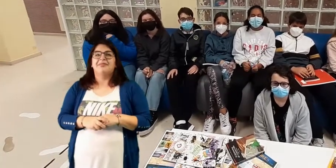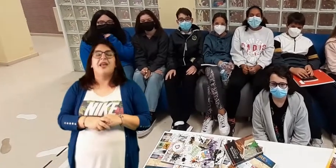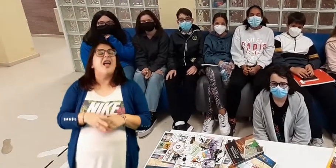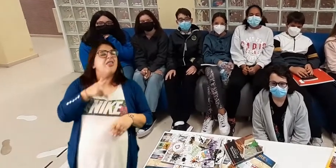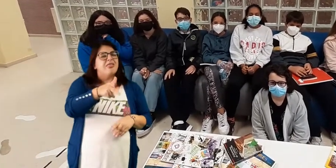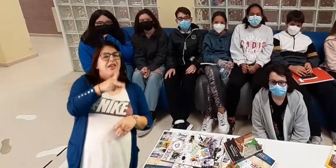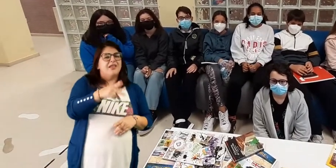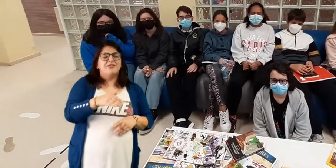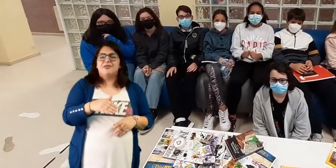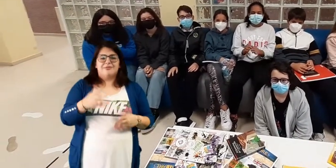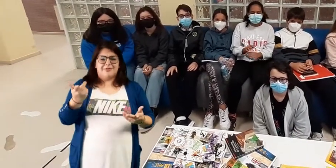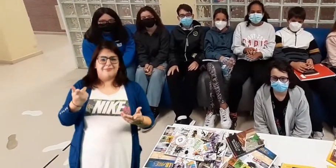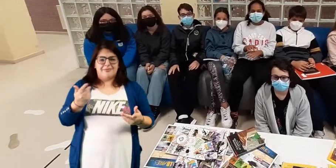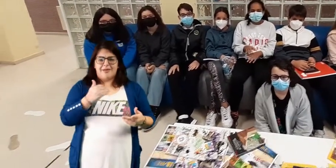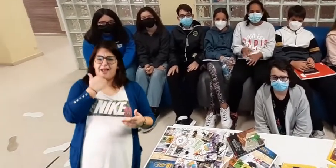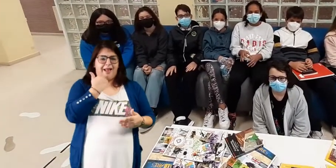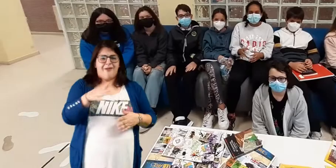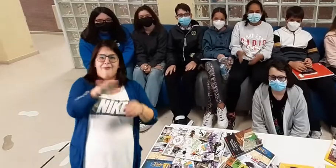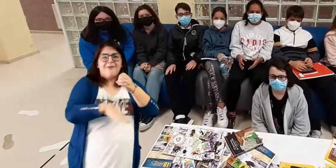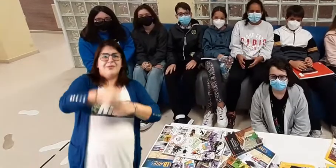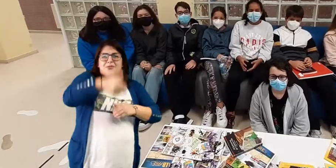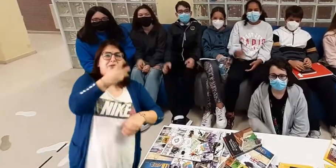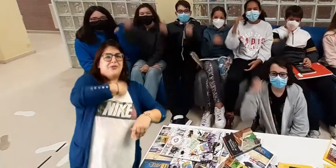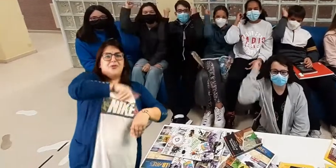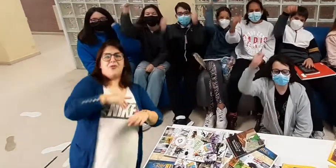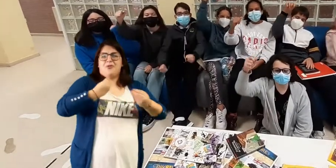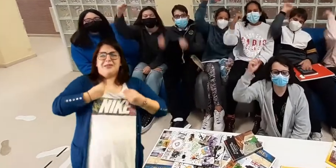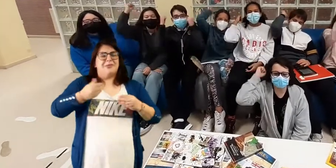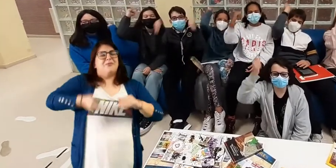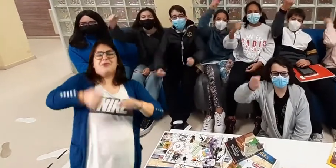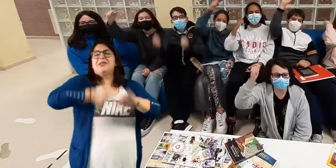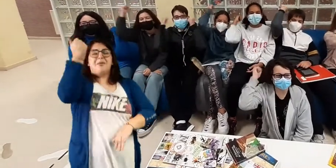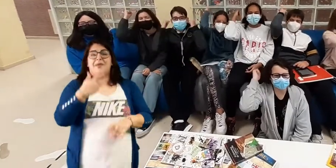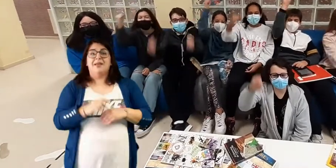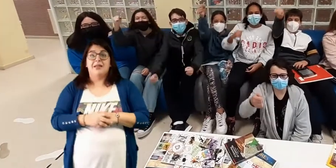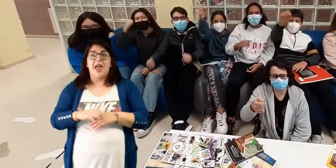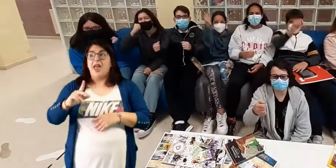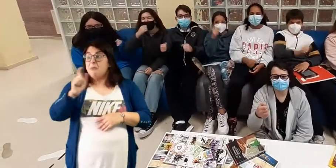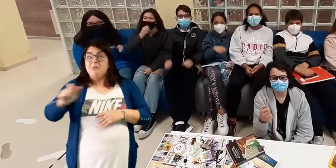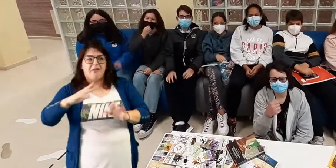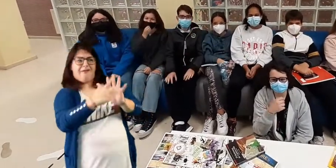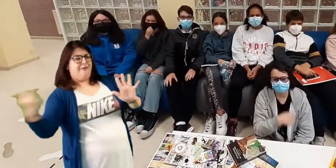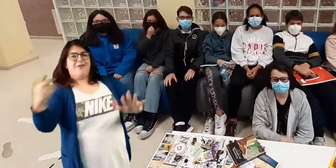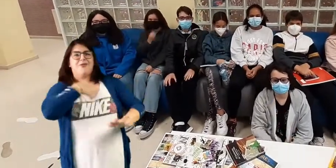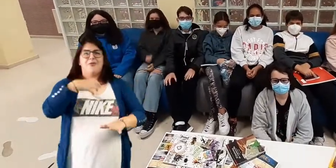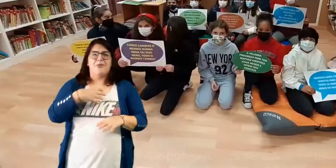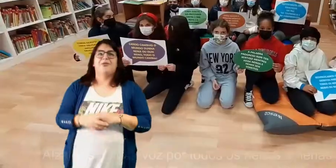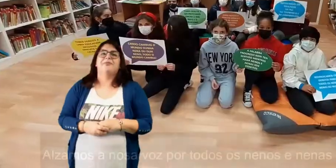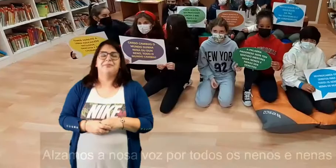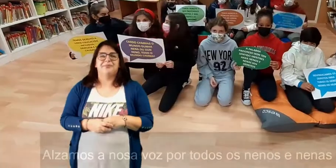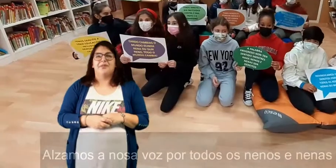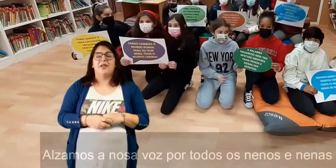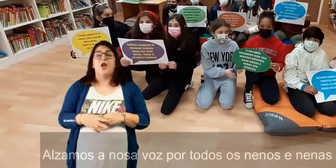vivos. Son a cousa máis importante que imos ter na nosa vida. ¡E ninguén non nos pode quitar!